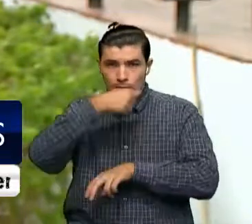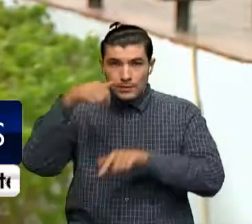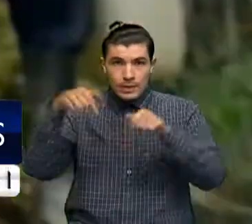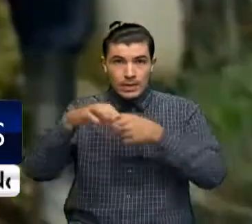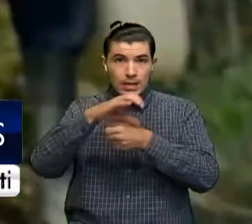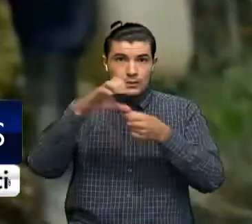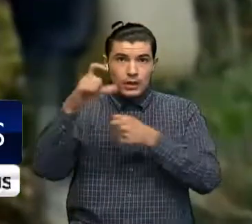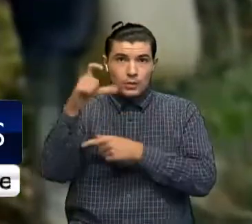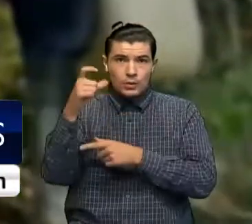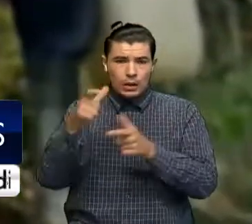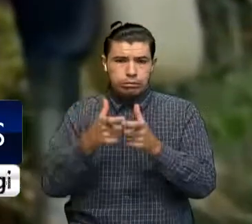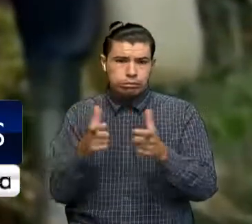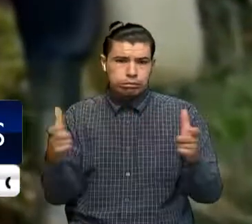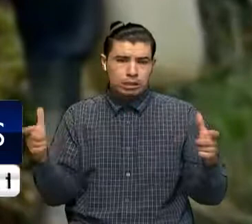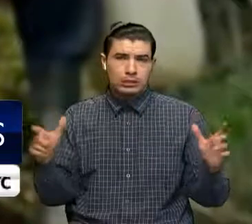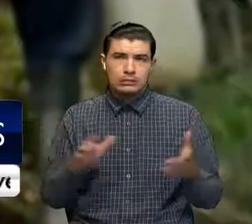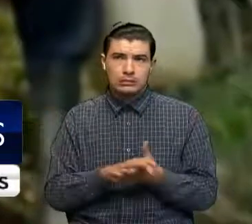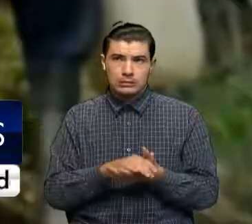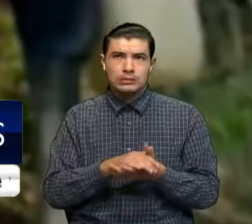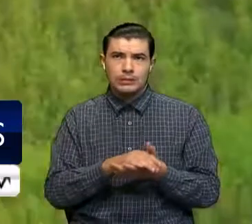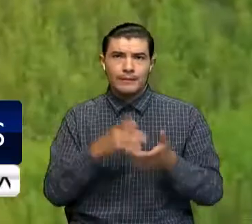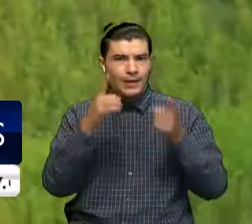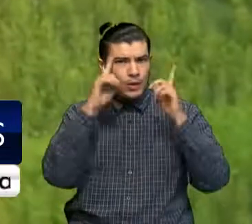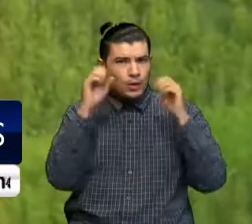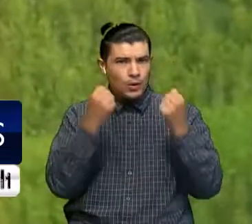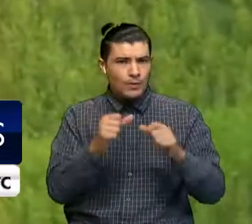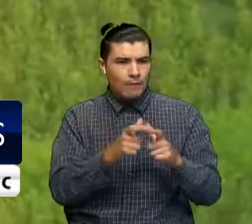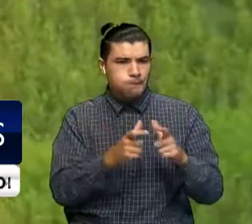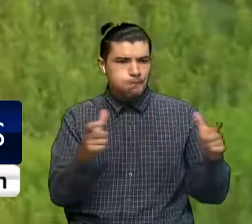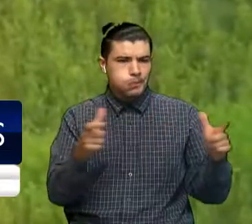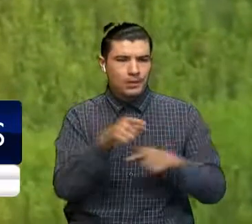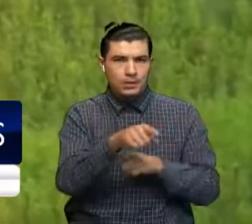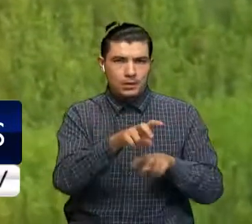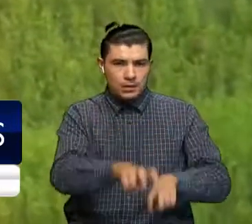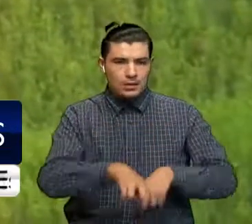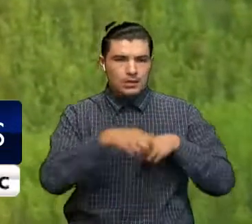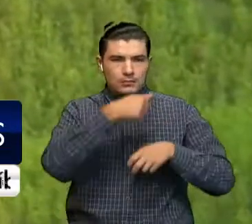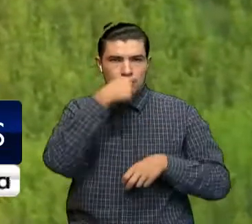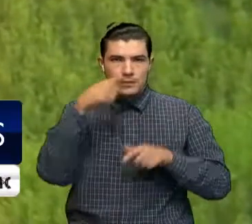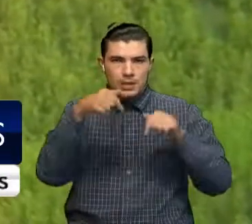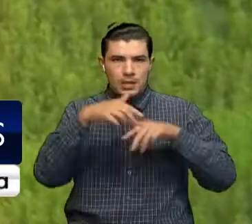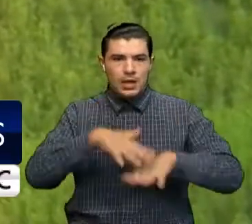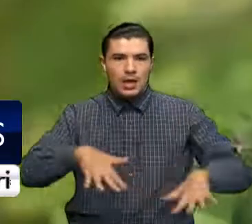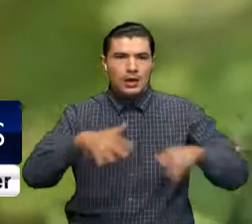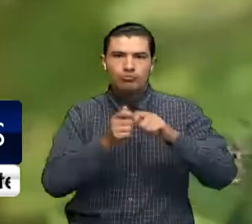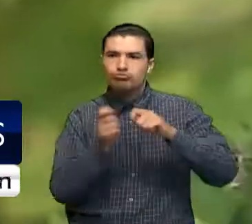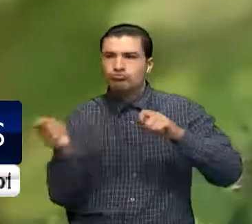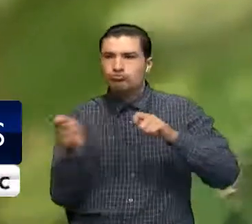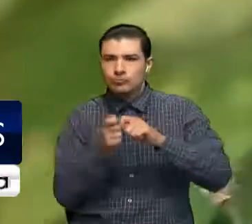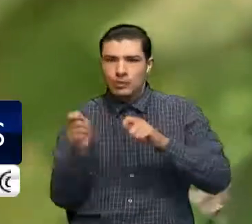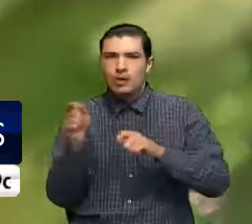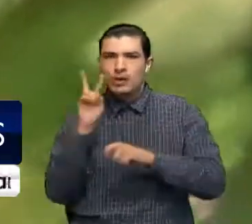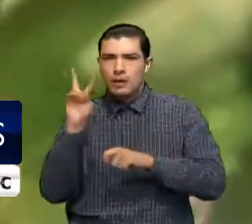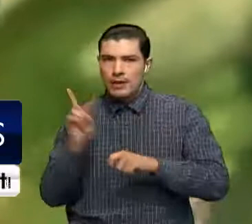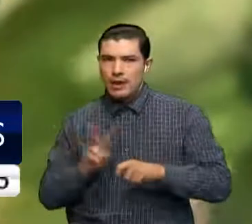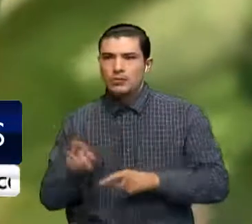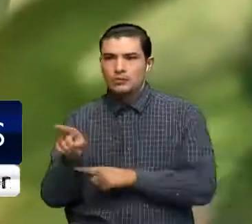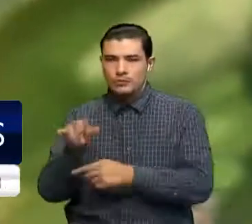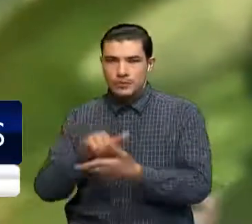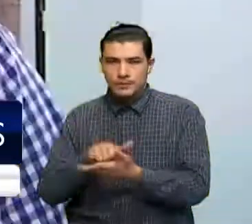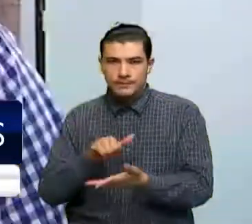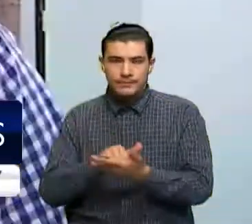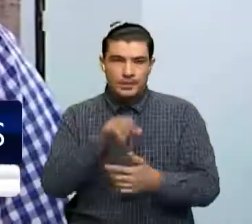cúcuta preocupa que el incremento de cultivos de coca se registre en cúcuta y su área metropolitana a pocos kilómetros de venezuela dos